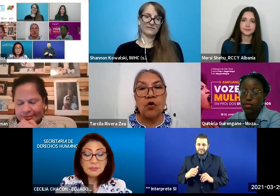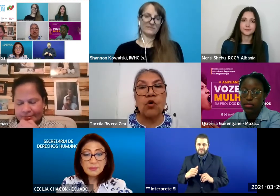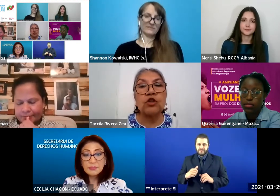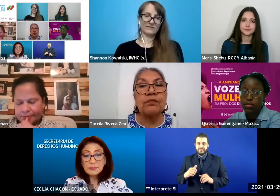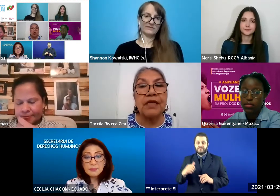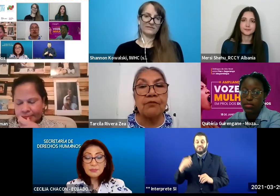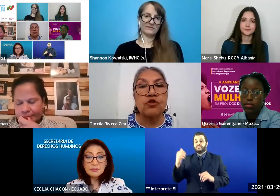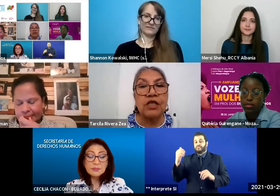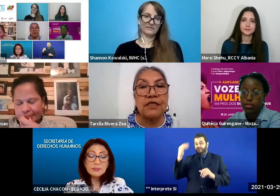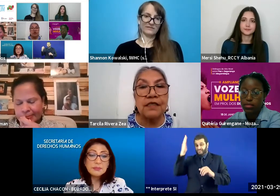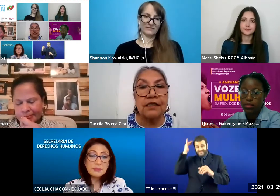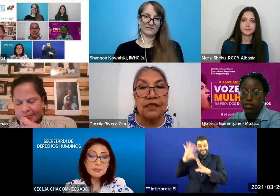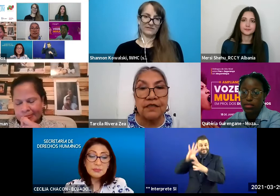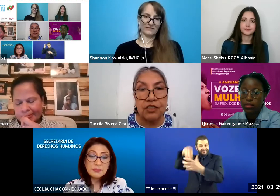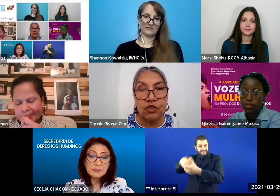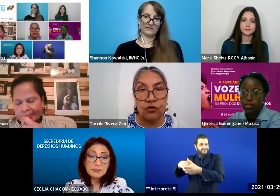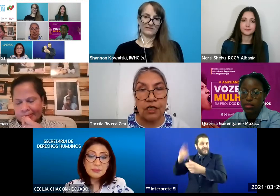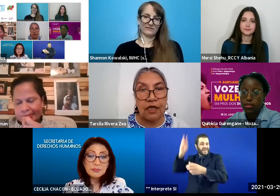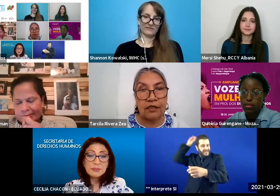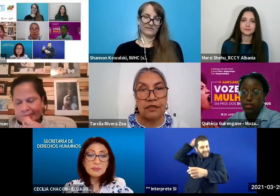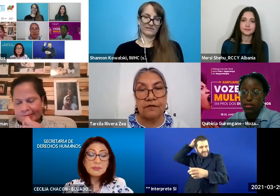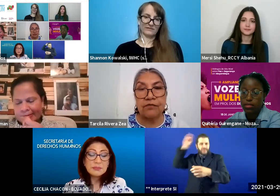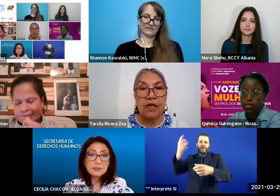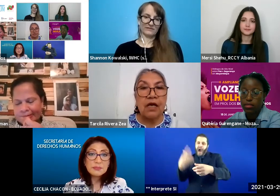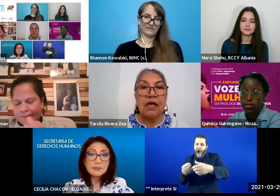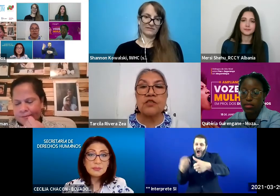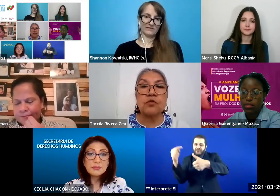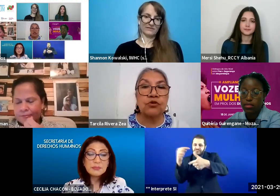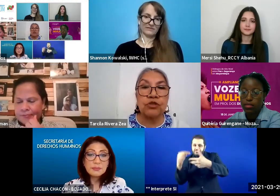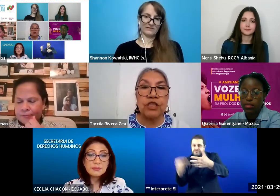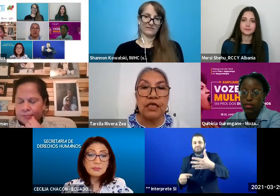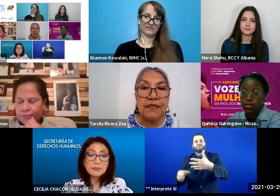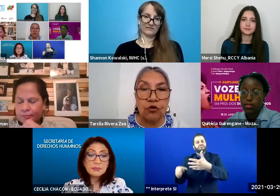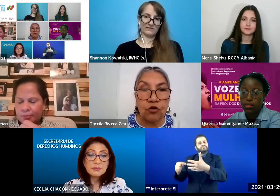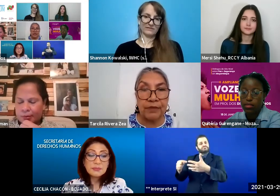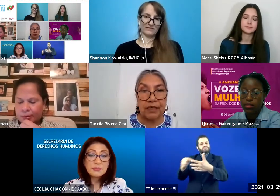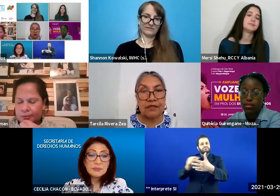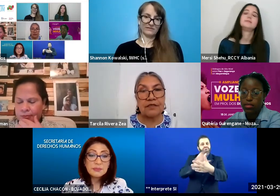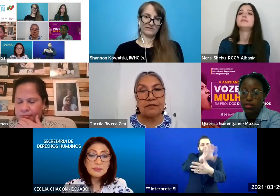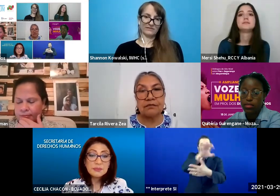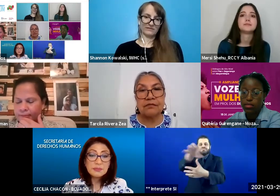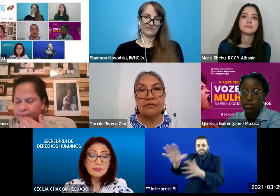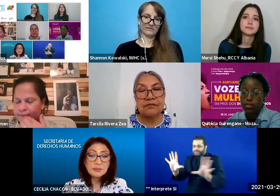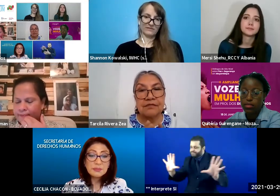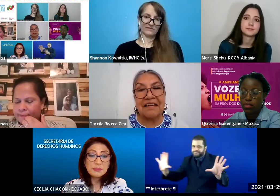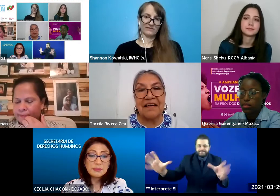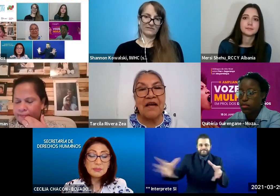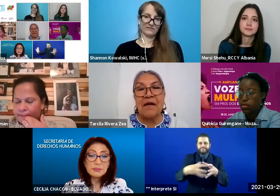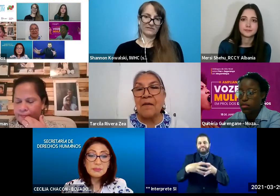cuenta cuando miramos las interseccionalidades, las oportunidades económicas.